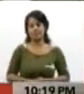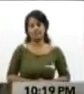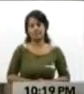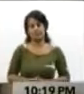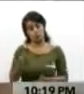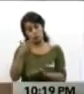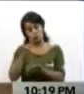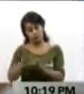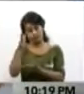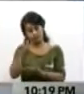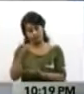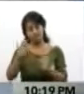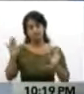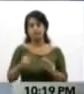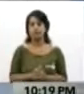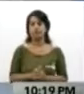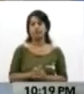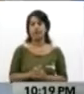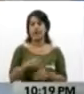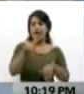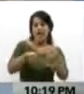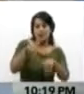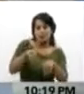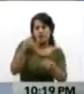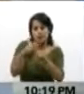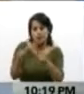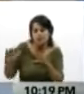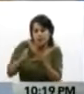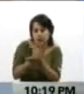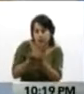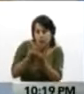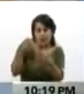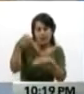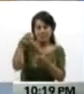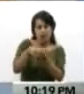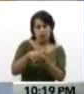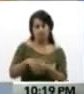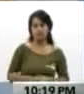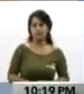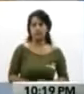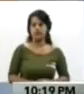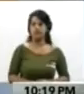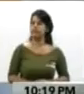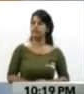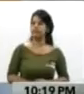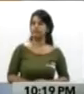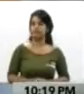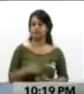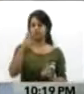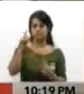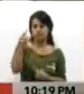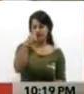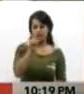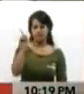Elecciones bajo la sombra del golpe. belleza.